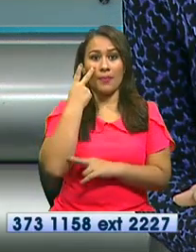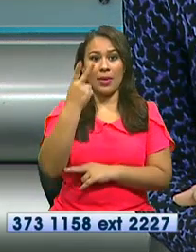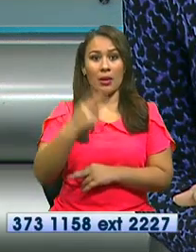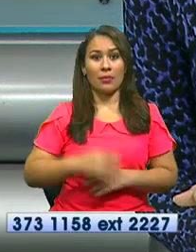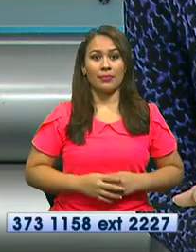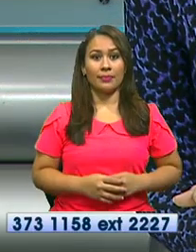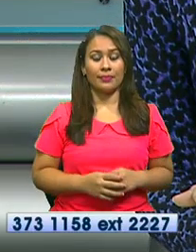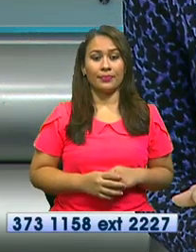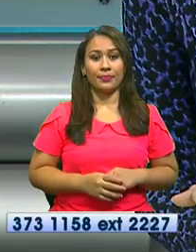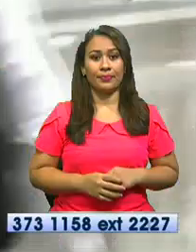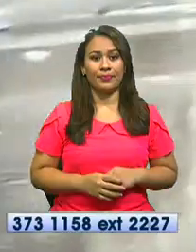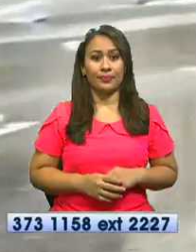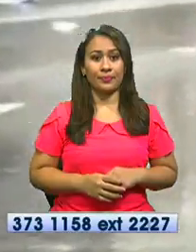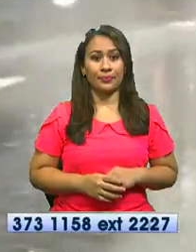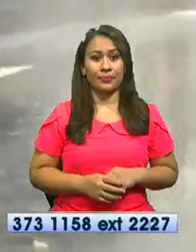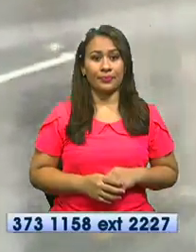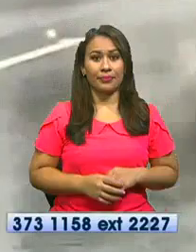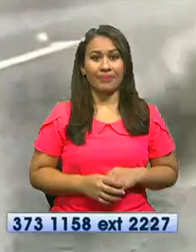Univisión.